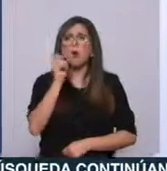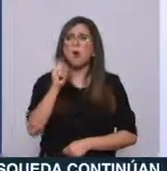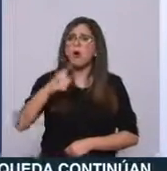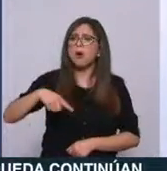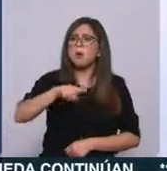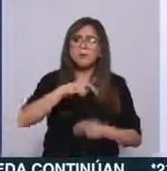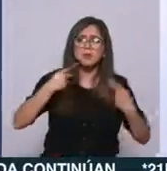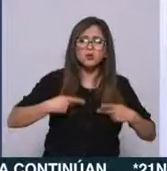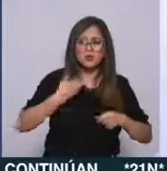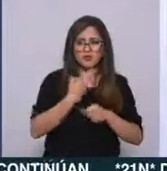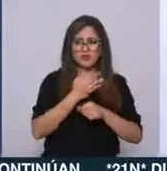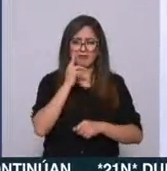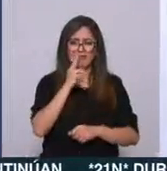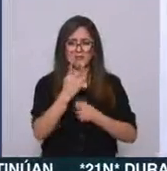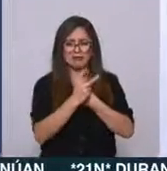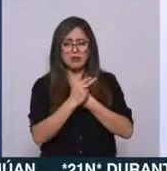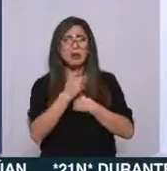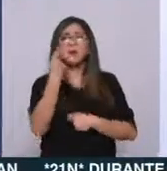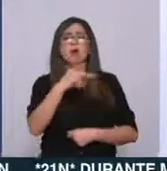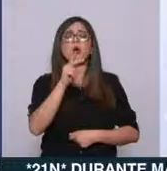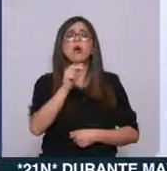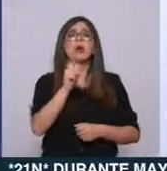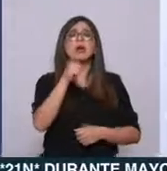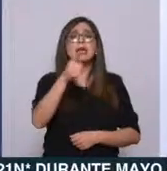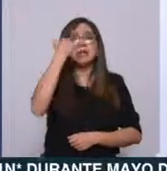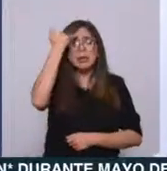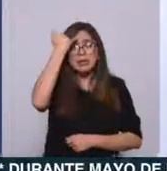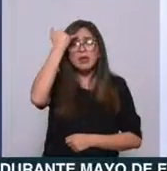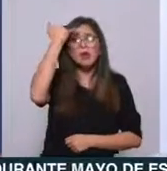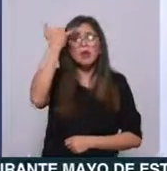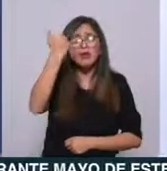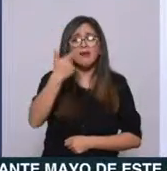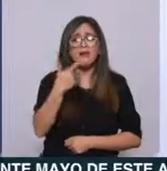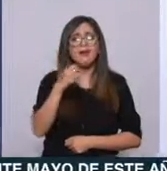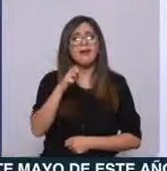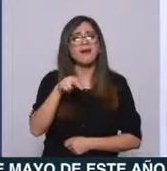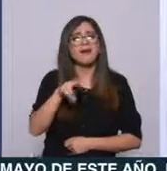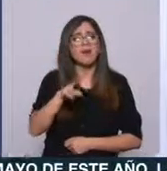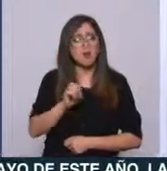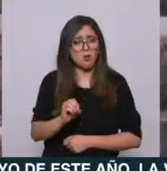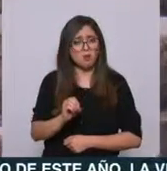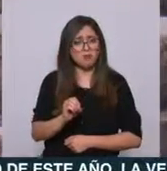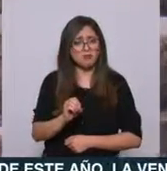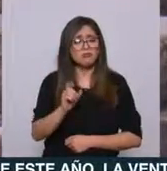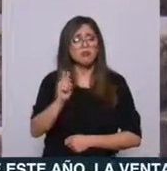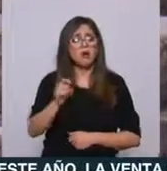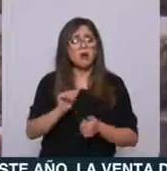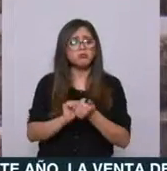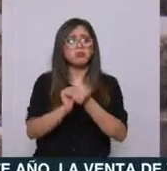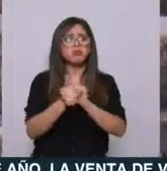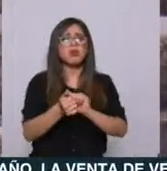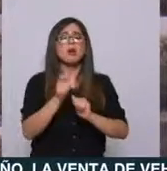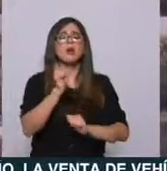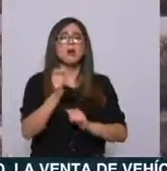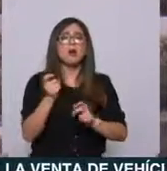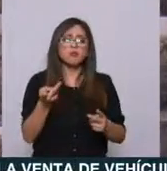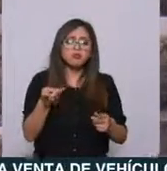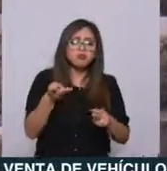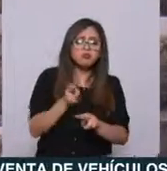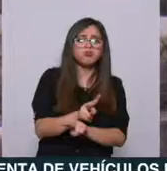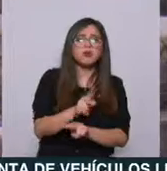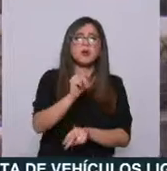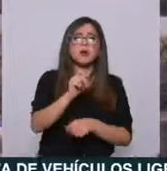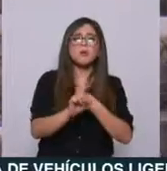porque atrás hay una ideología de género que afecta de manera verdadera, casi siempre irreversible, a